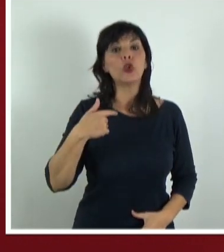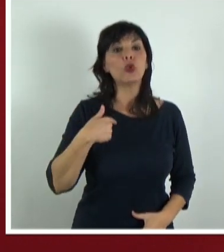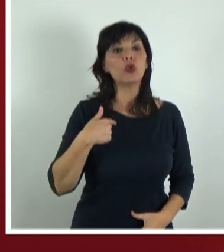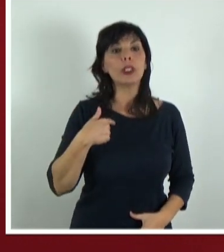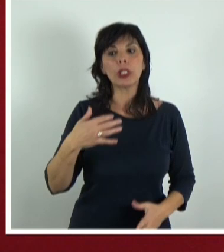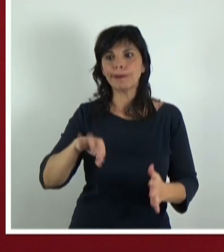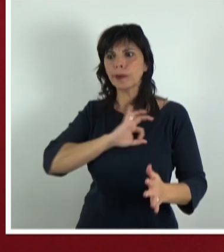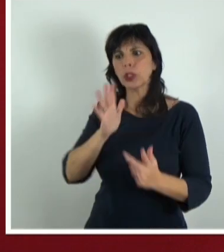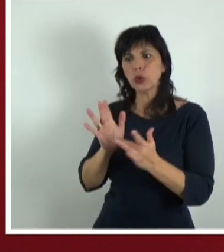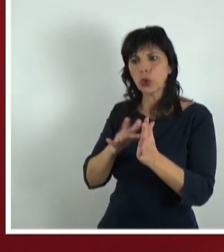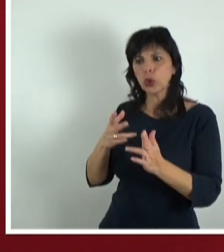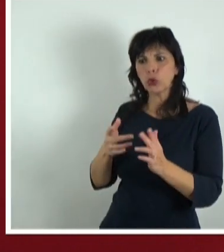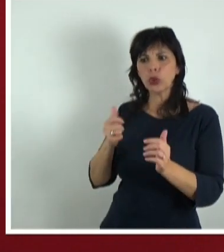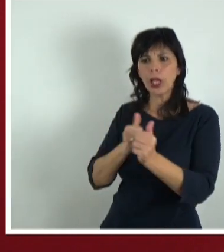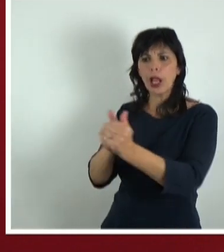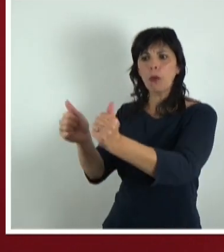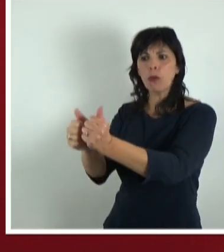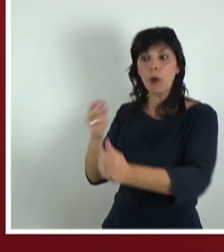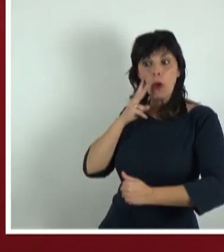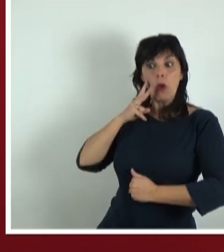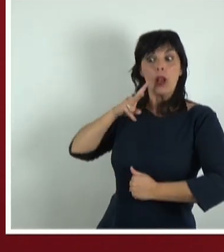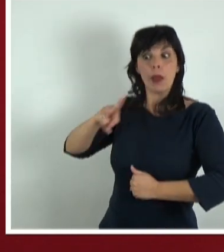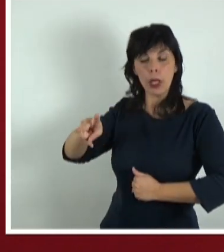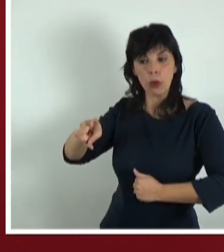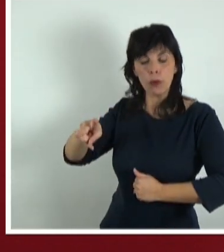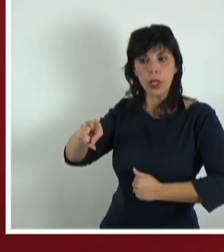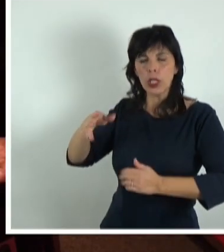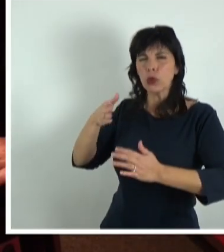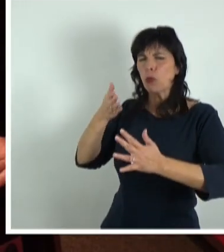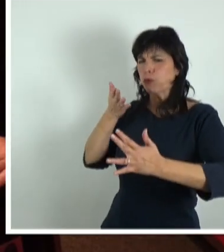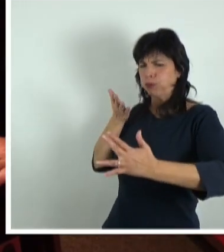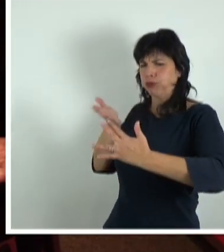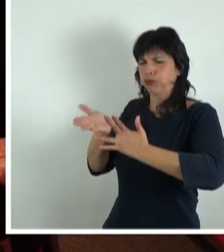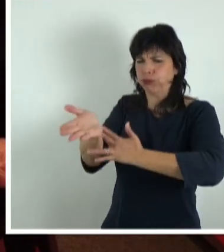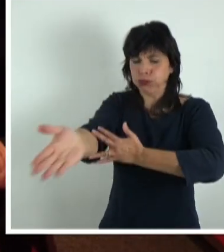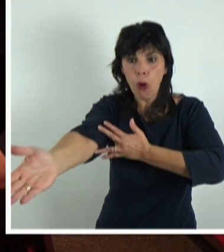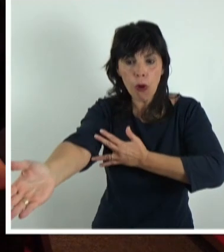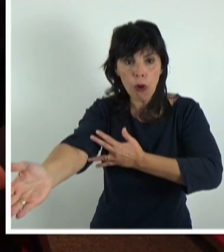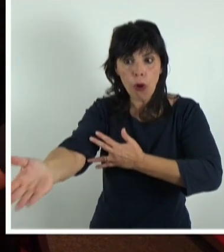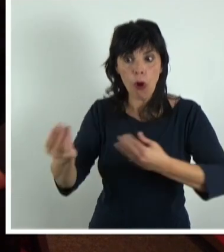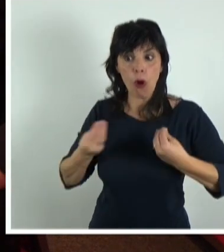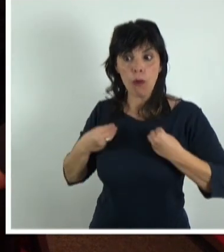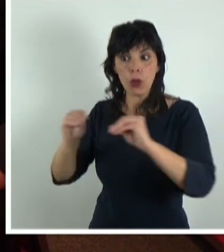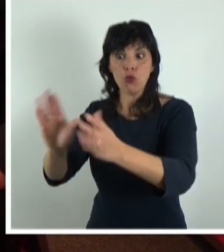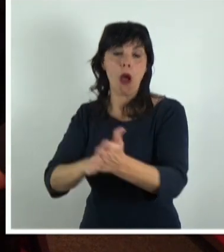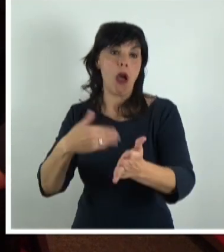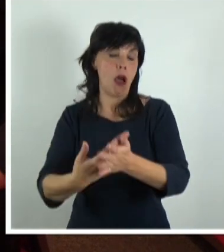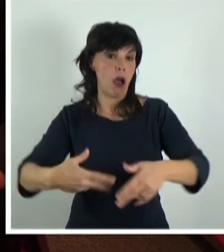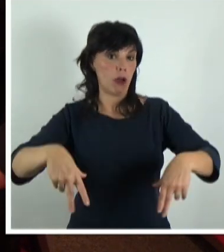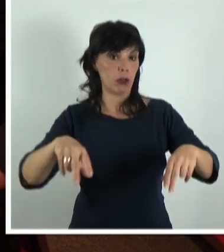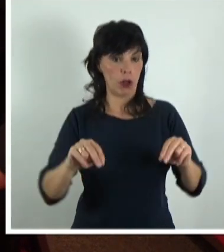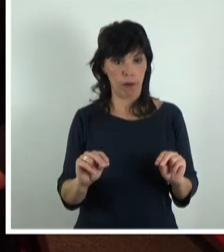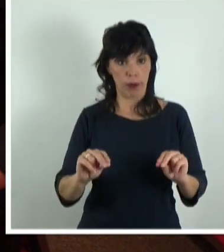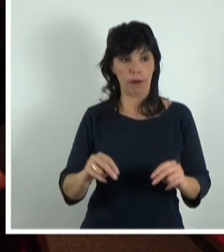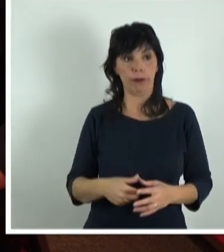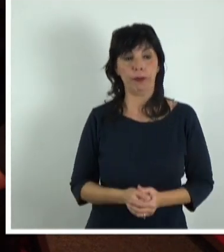Emplepo. Luego existe la palabra anaplepo. Rayos. Hay muchas palabras, escopeo,